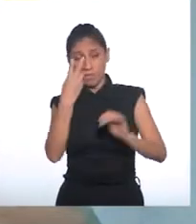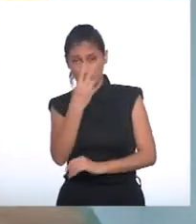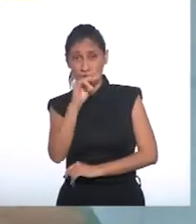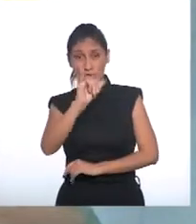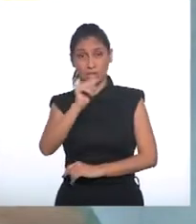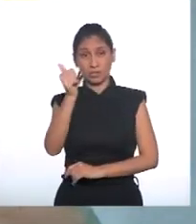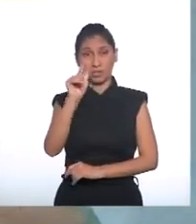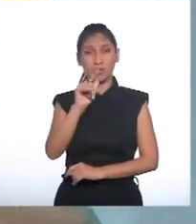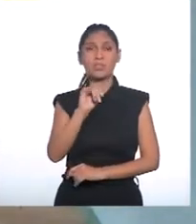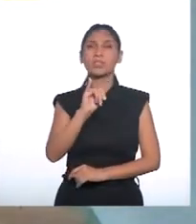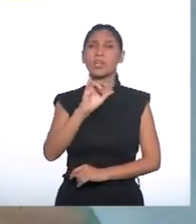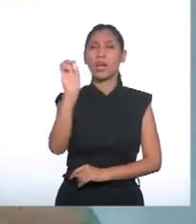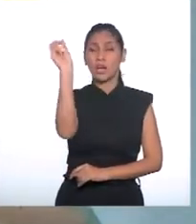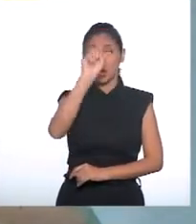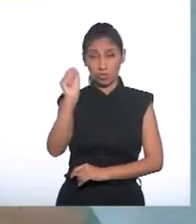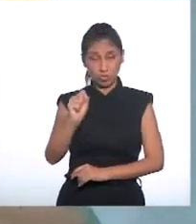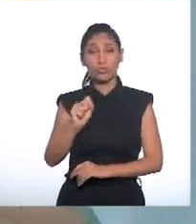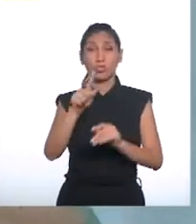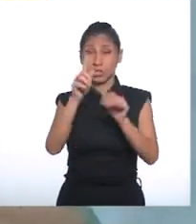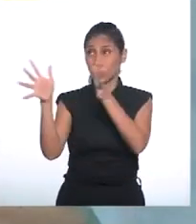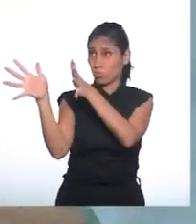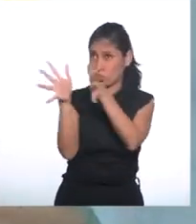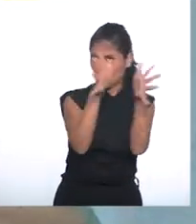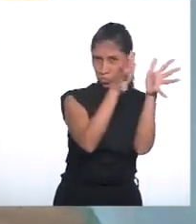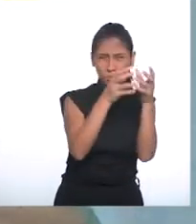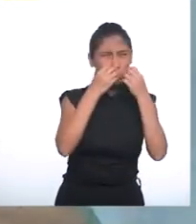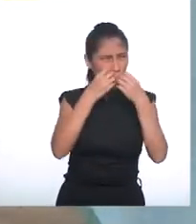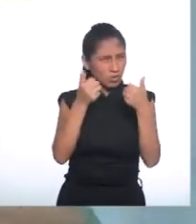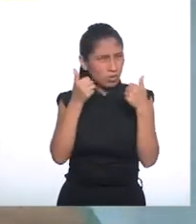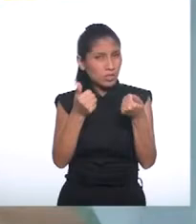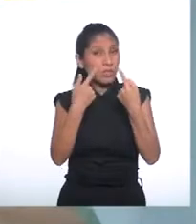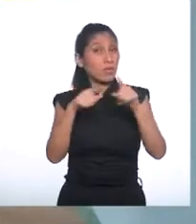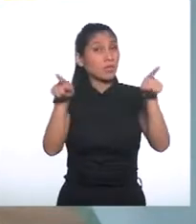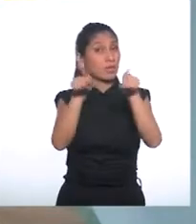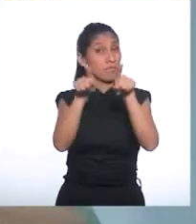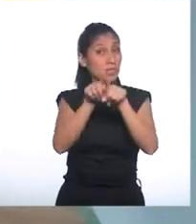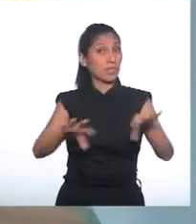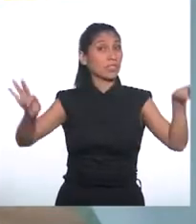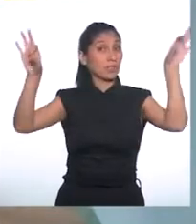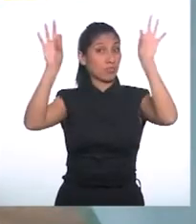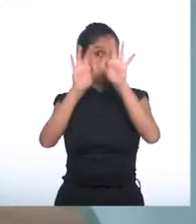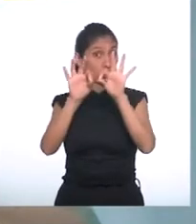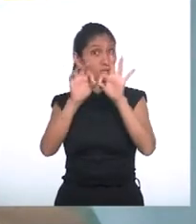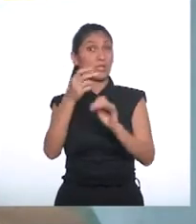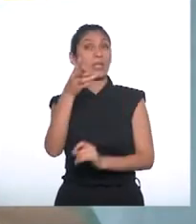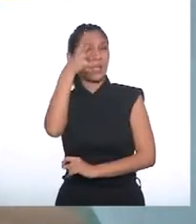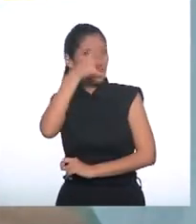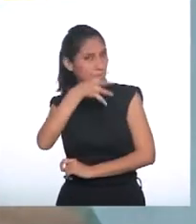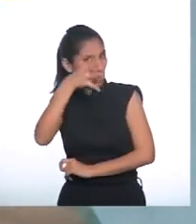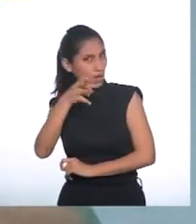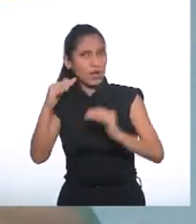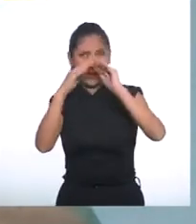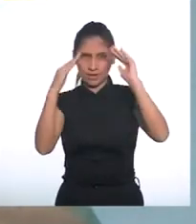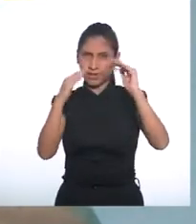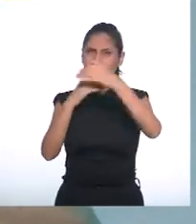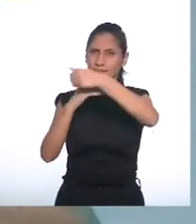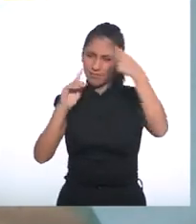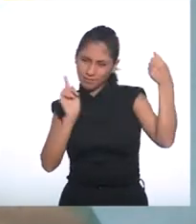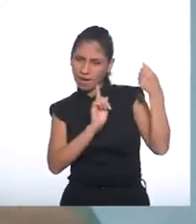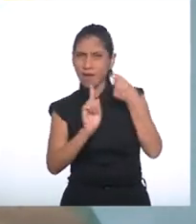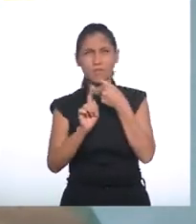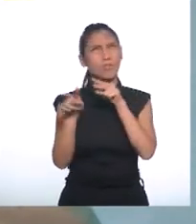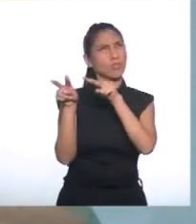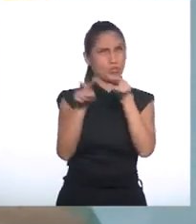aire, también es importante cuidarnos de la contaminación que podemos ocasionar dentro de nuestras propias casas. Por ejemplo, indica